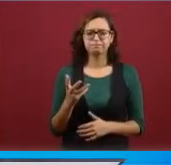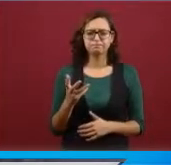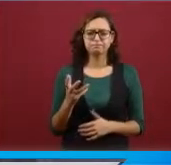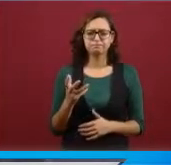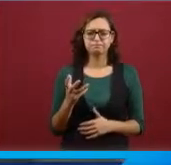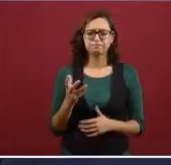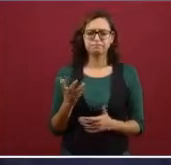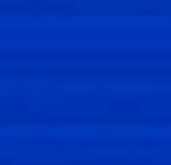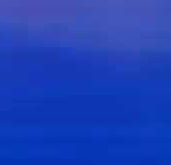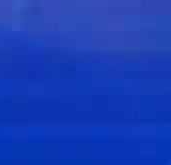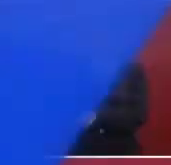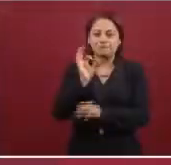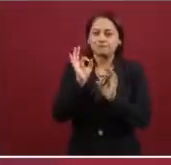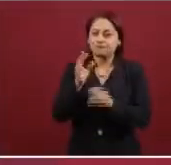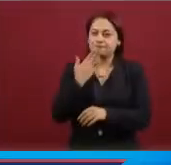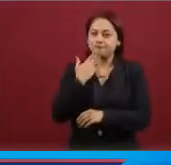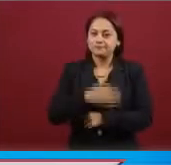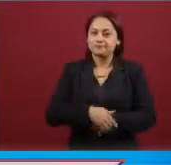mejora del país.